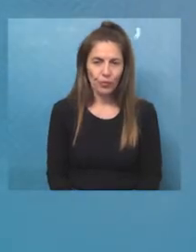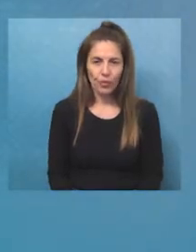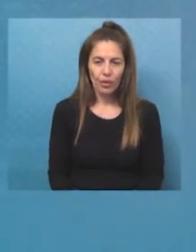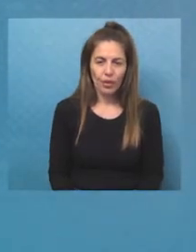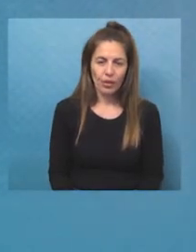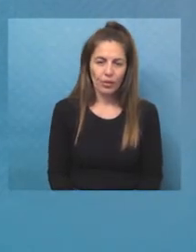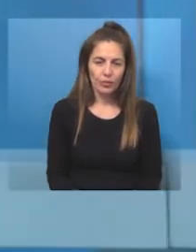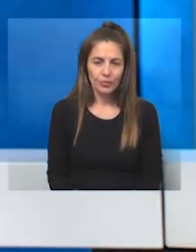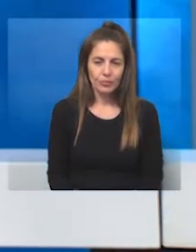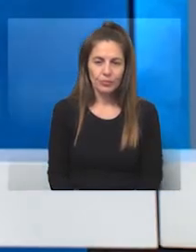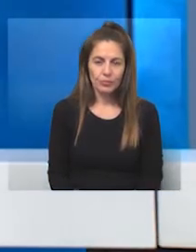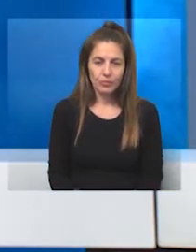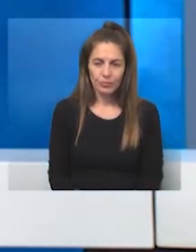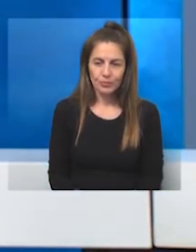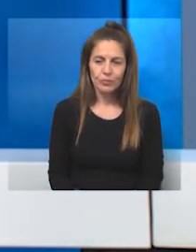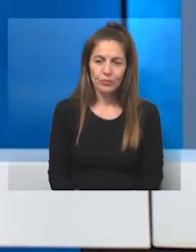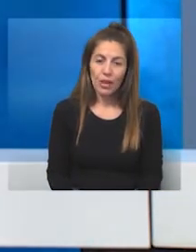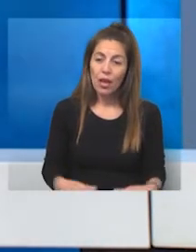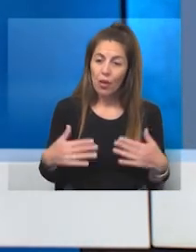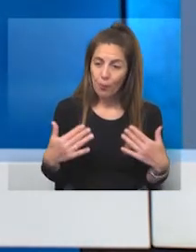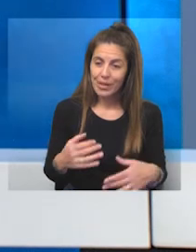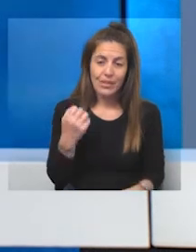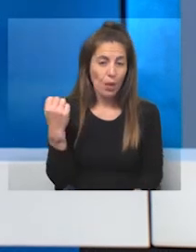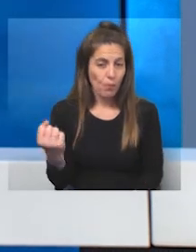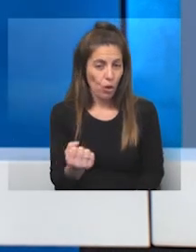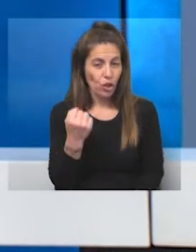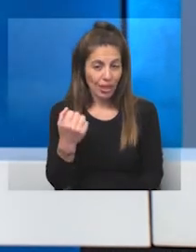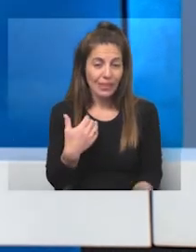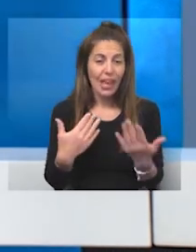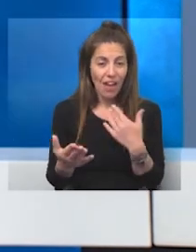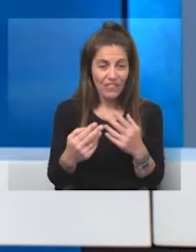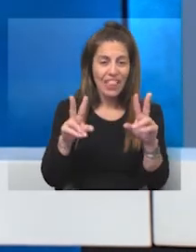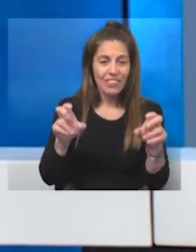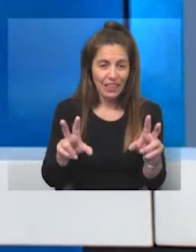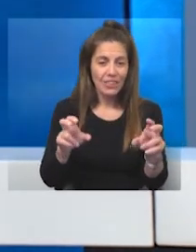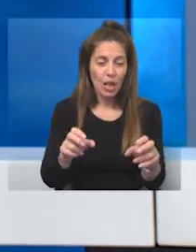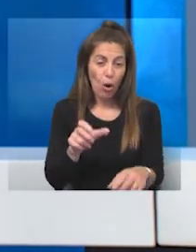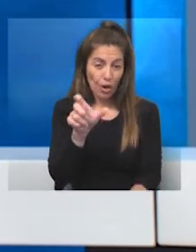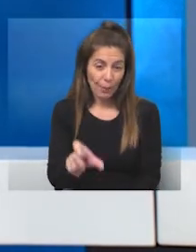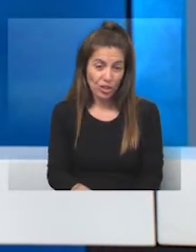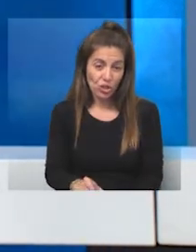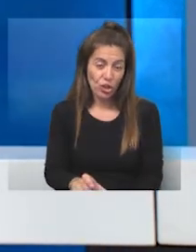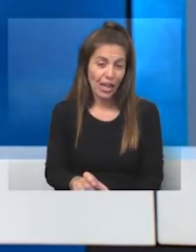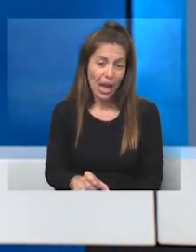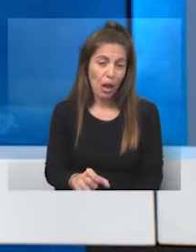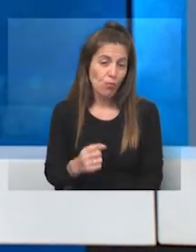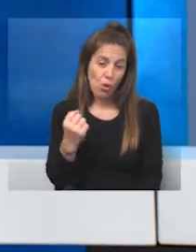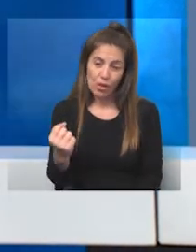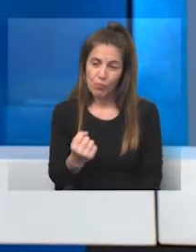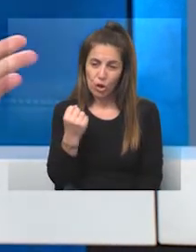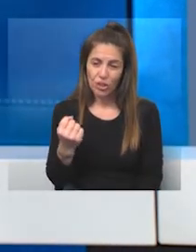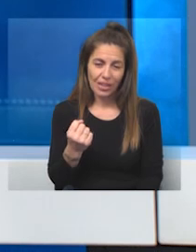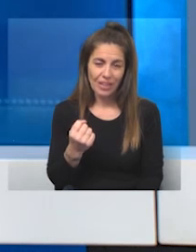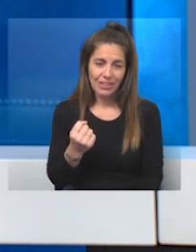condiciones y vaya Sí será importante hablar de este tema una voz muy calificada escuchábamos recién en Natalia trench que